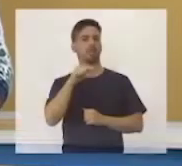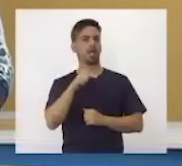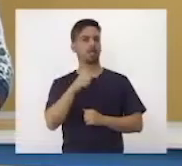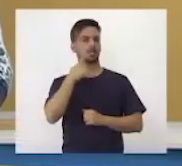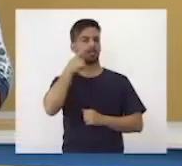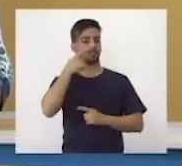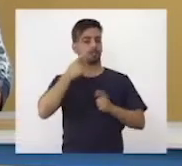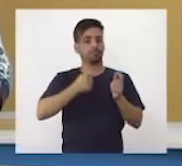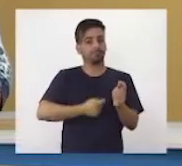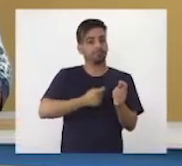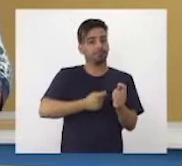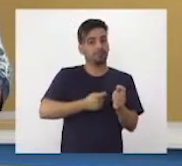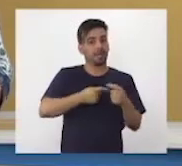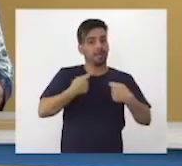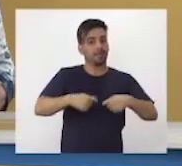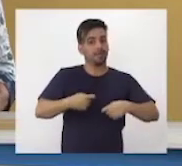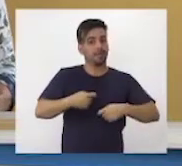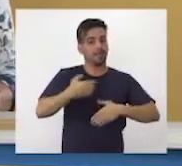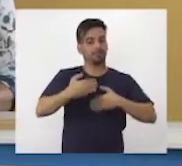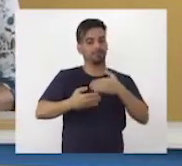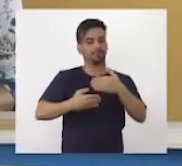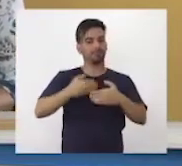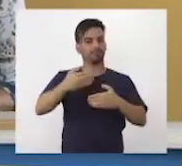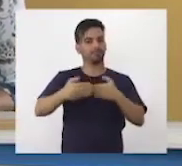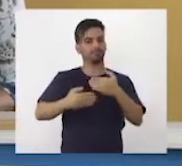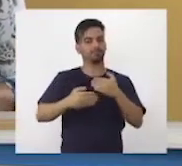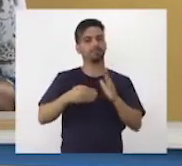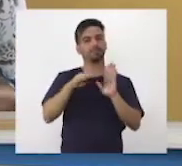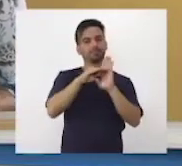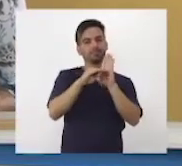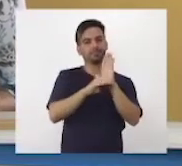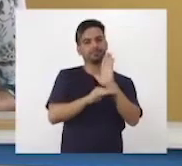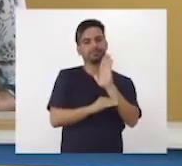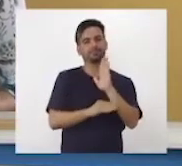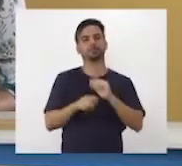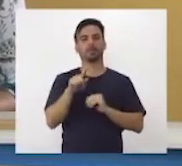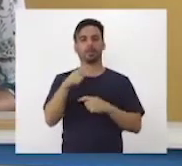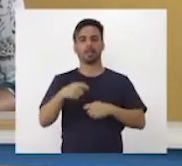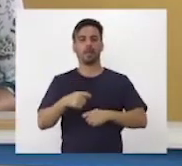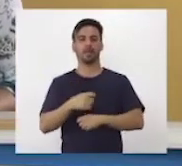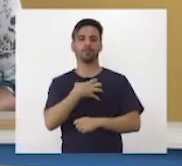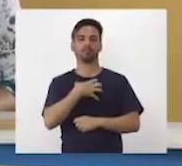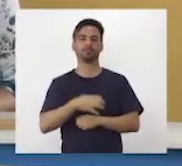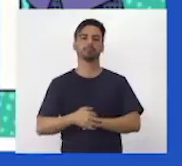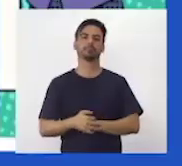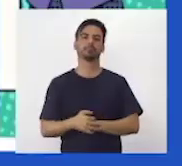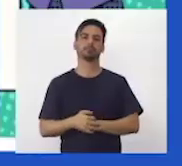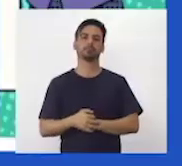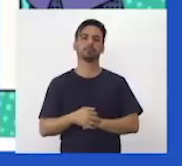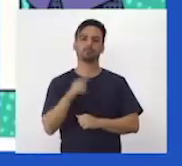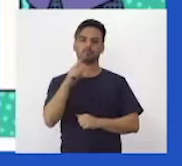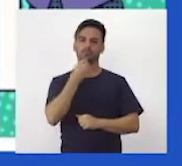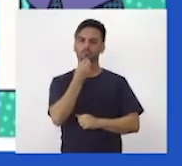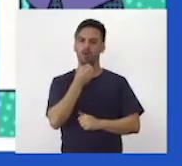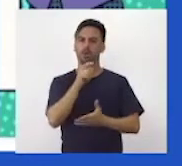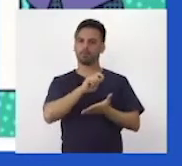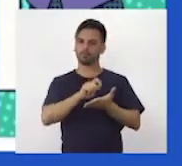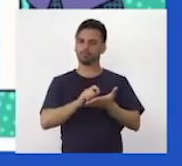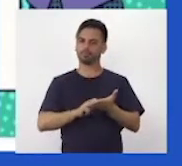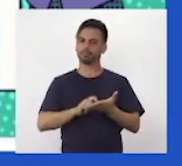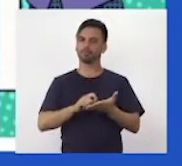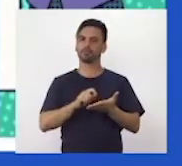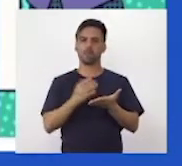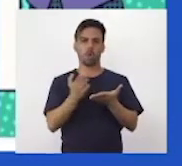Aquí te hacemos énfasis en cuáles son los pasos o el algoritmo a desarrollar. Tienes un